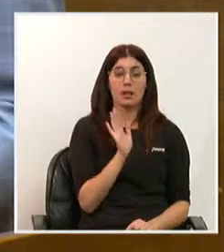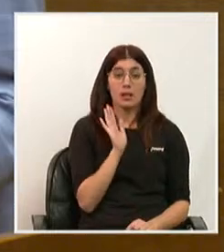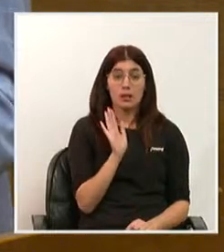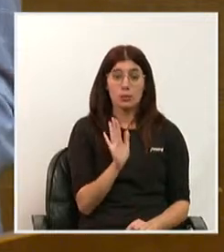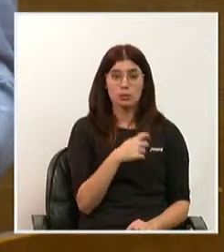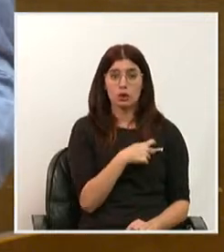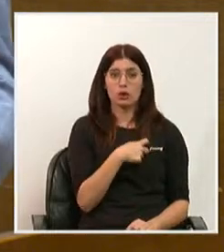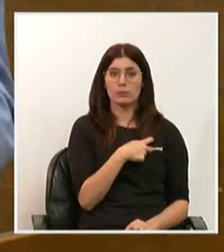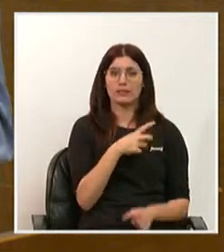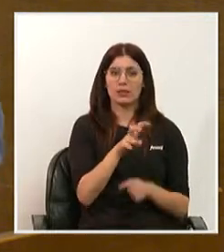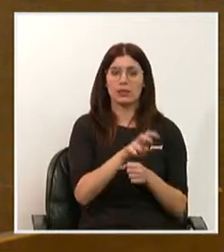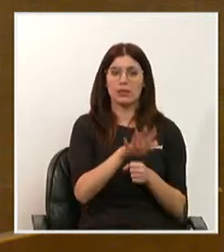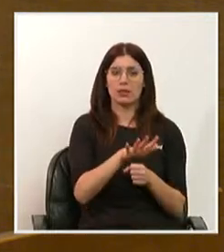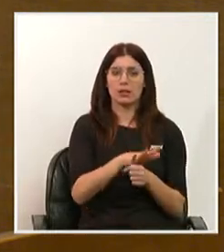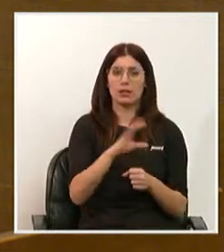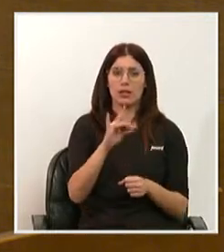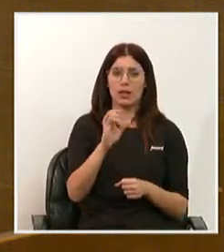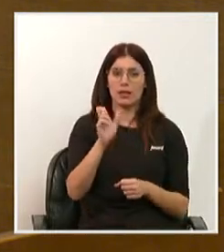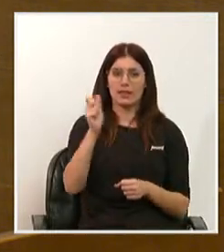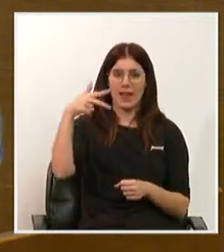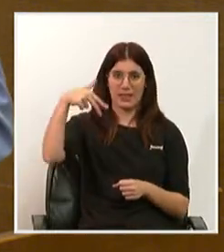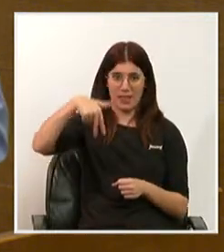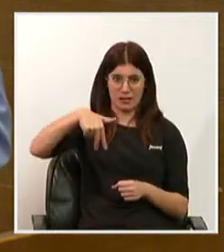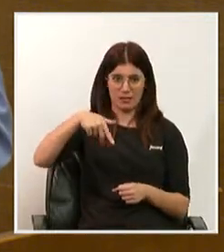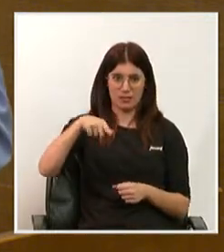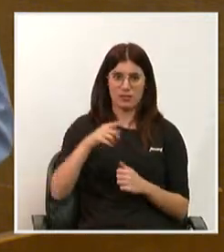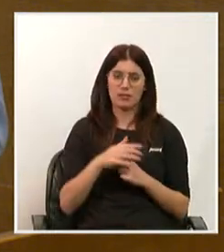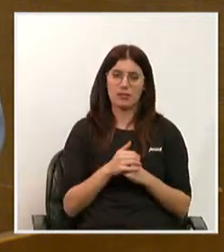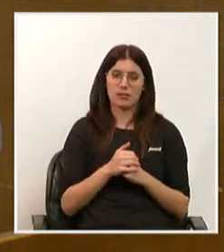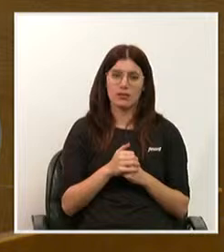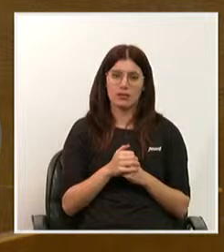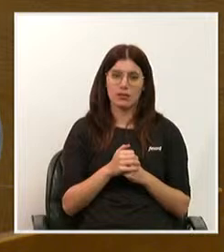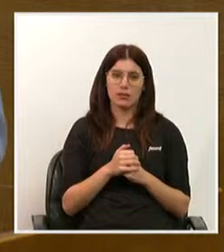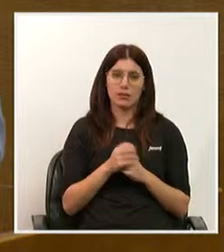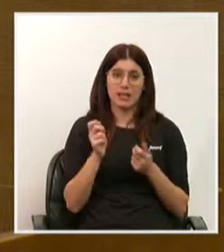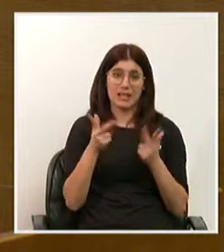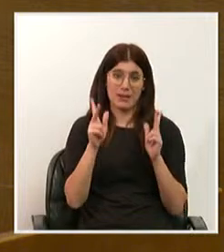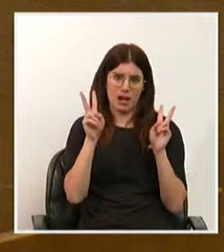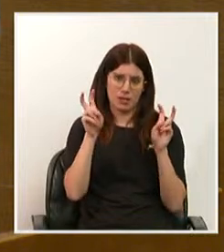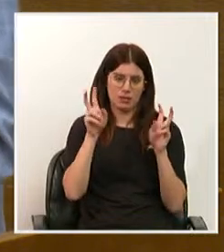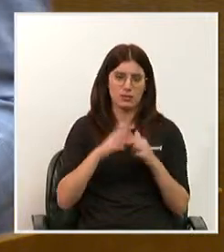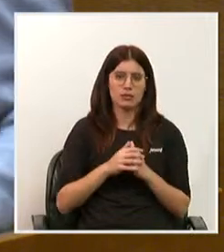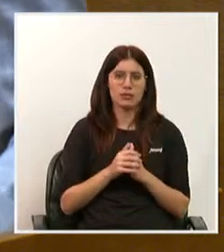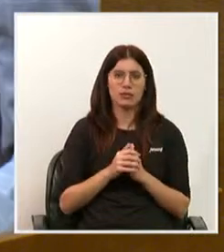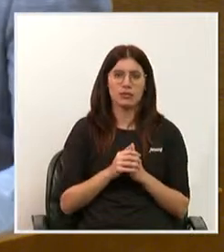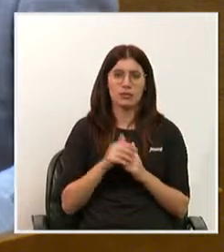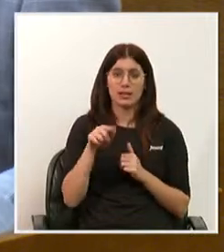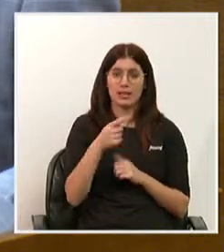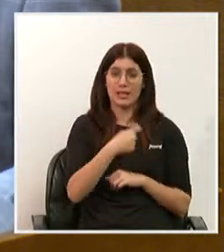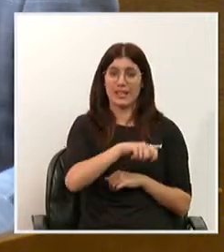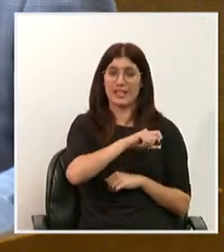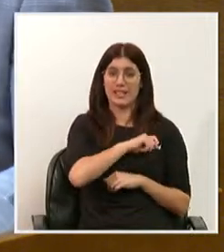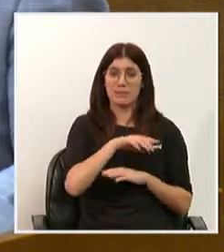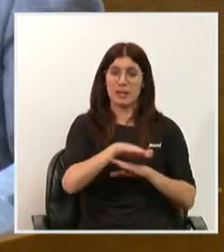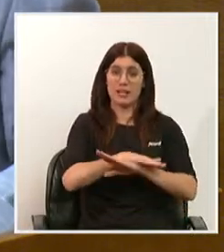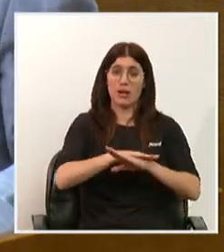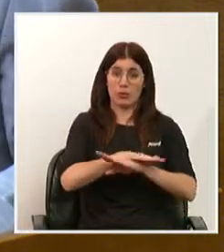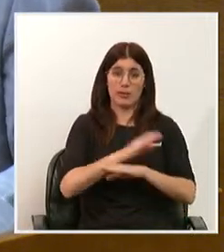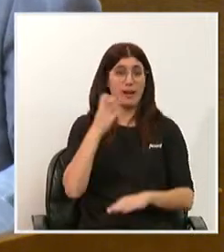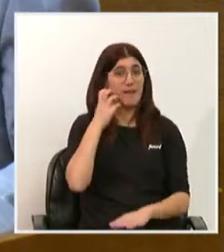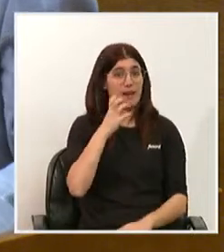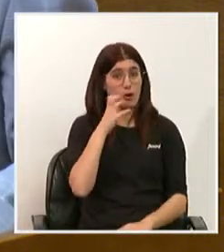de agricultura eran ciolos liberal en España gobernaba Mari